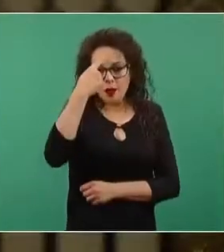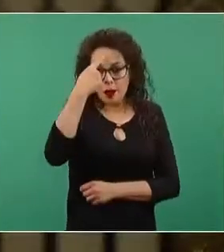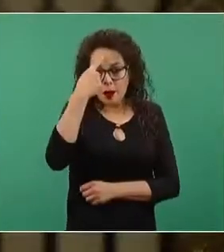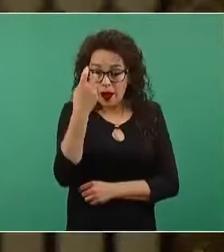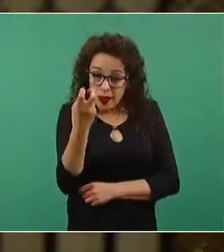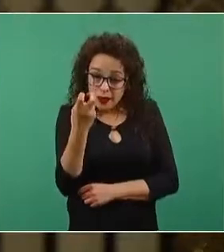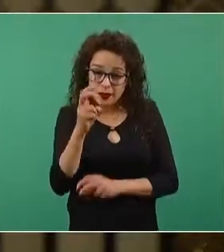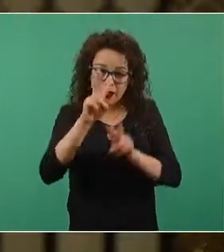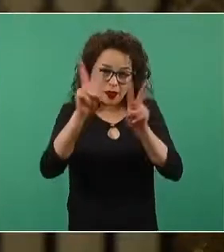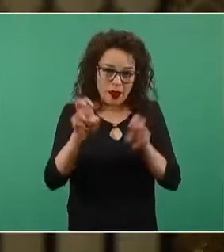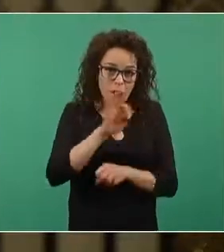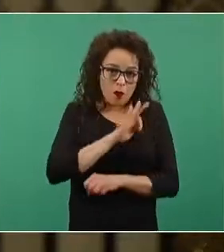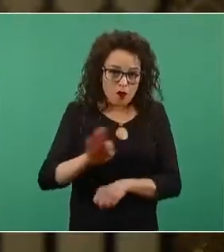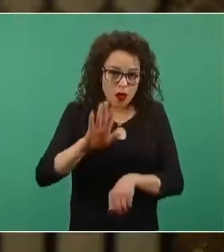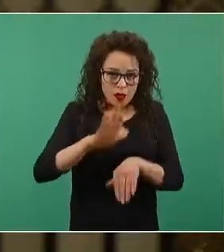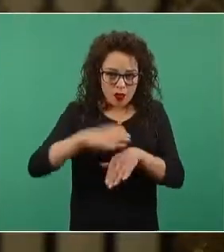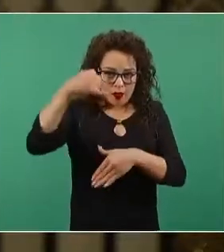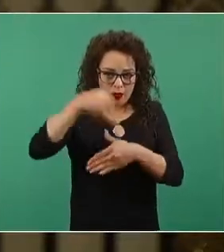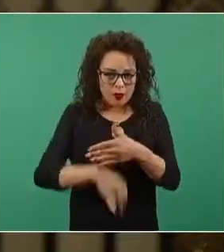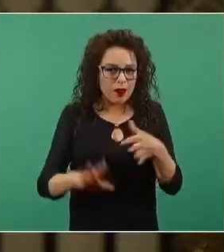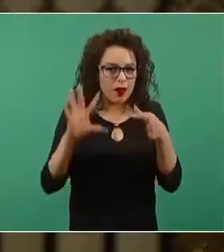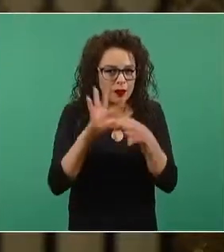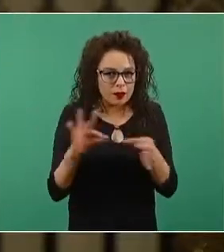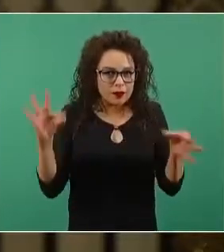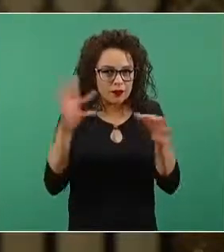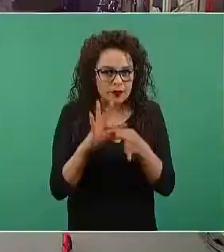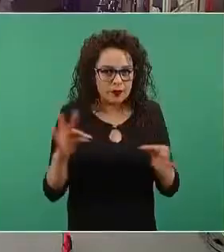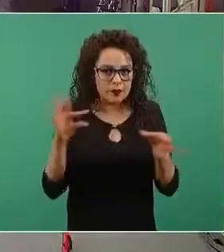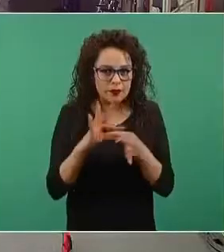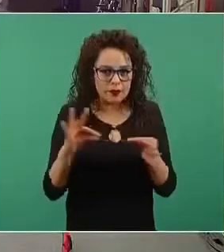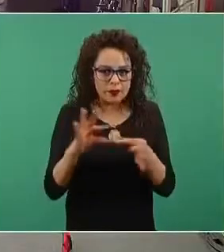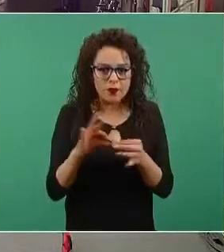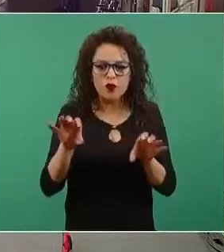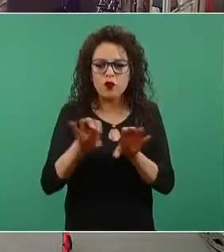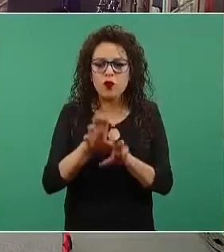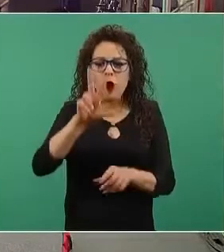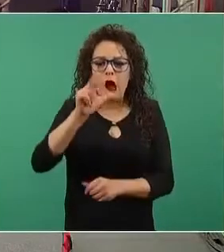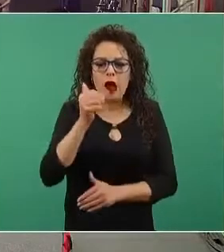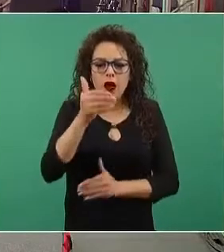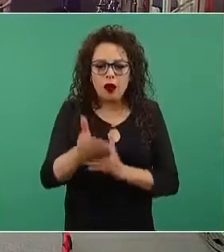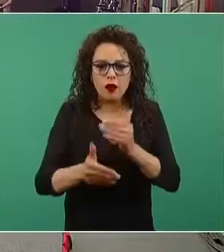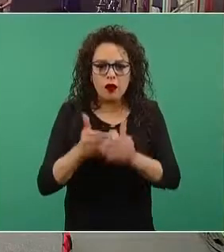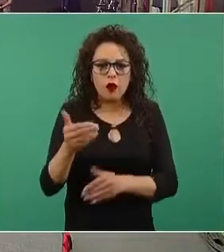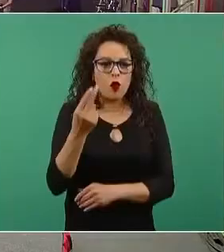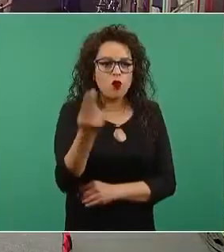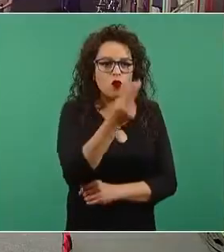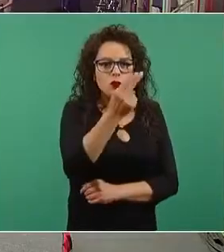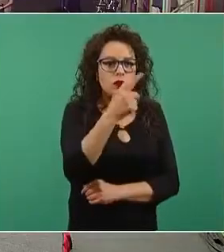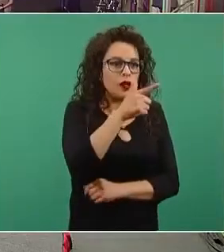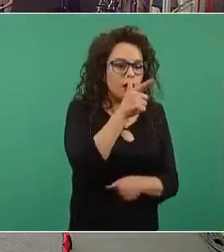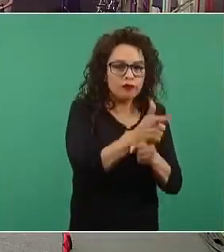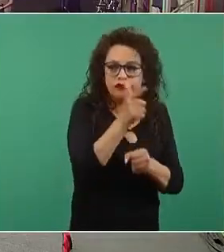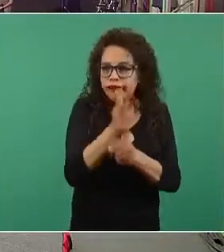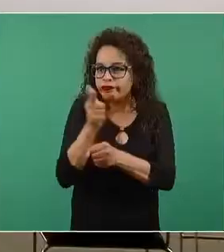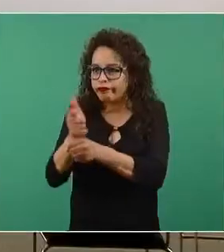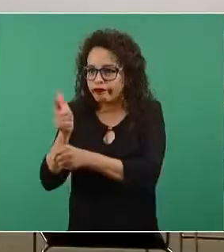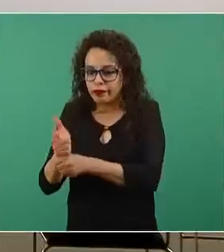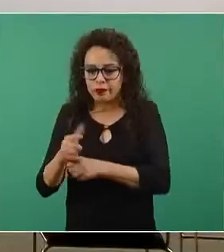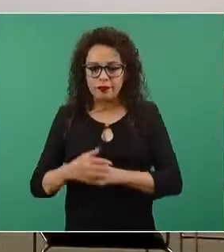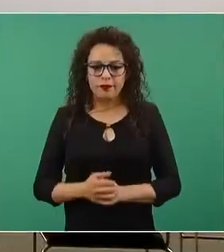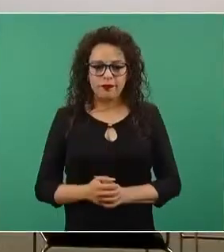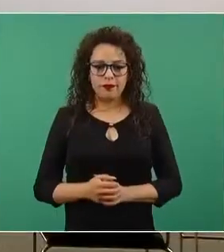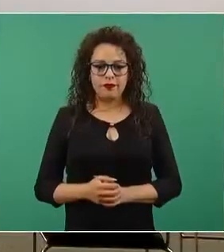podrían platicar algo de eso, algún avance que hayan podido ustedes observar? Y quisiera tener más preguntas